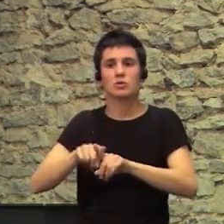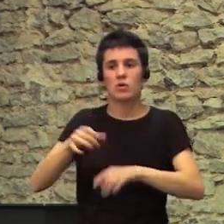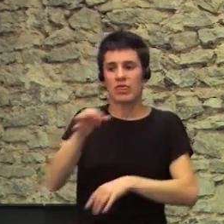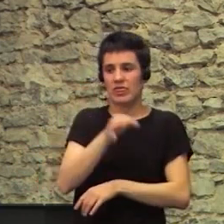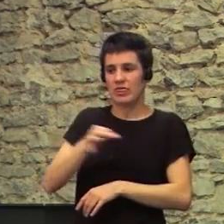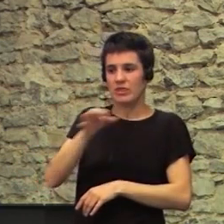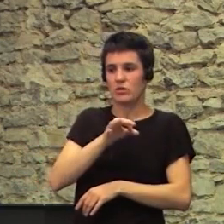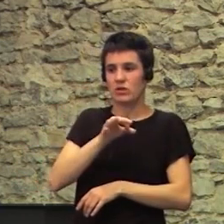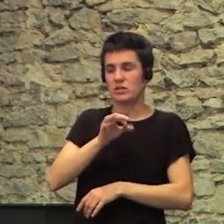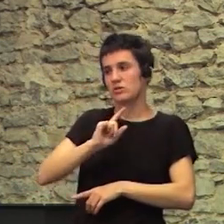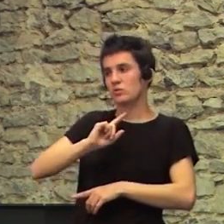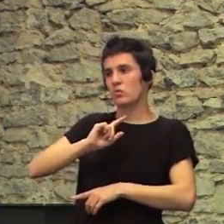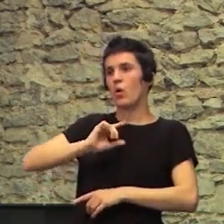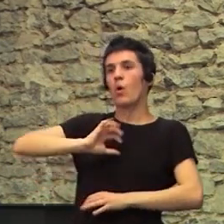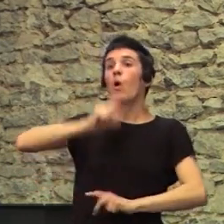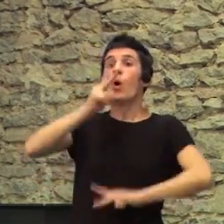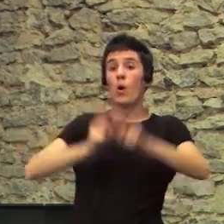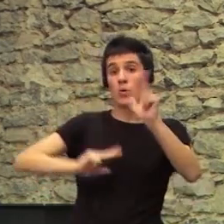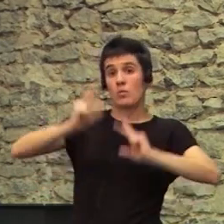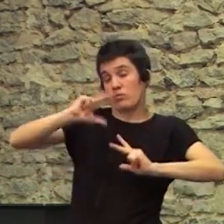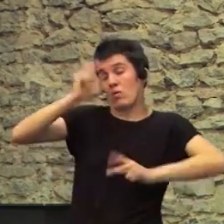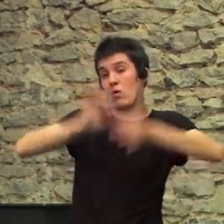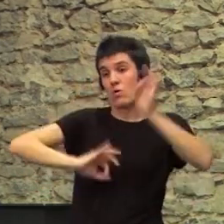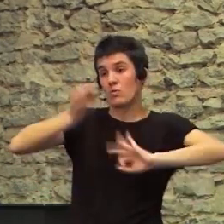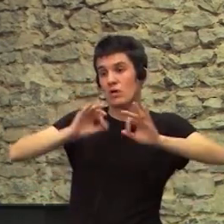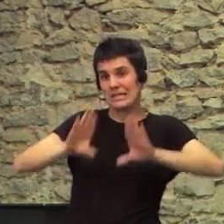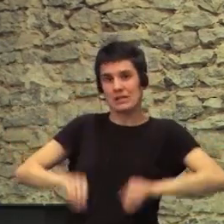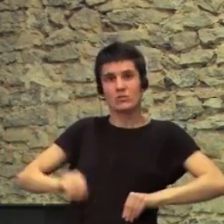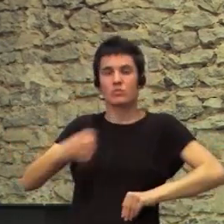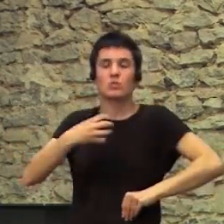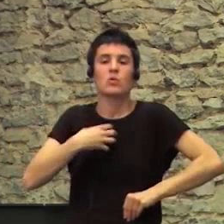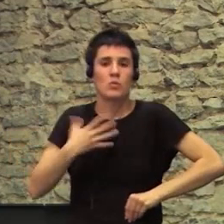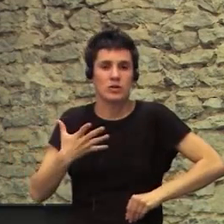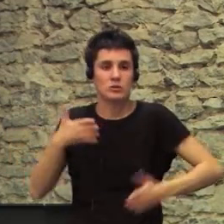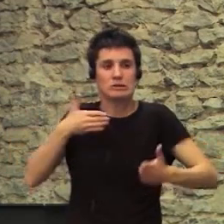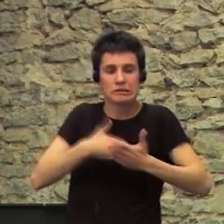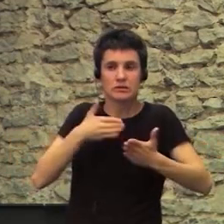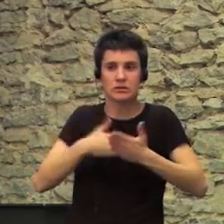los andrógenos. Eso significa que no solo esas mujeres